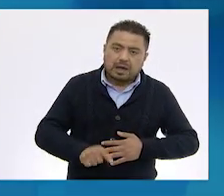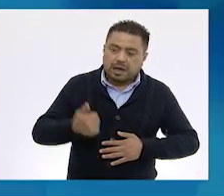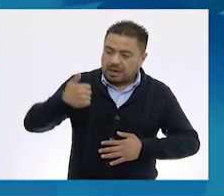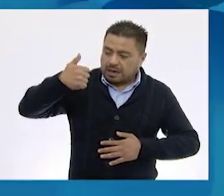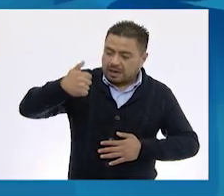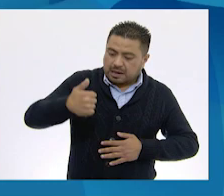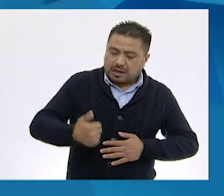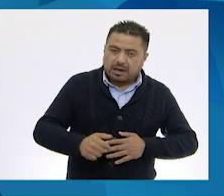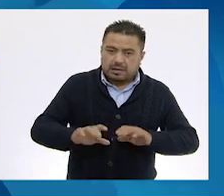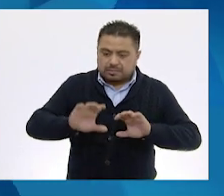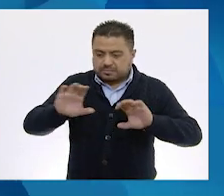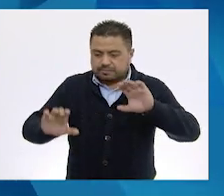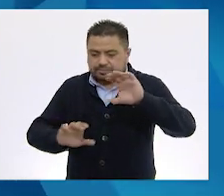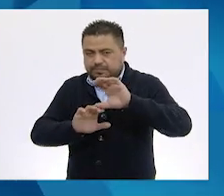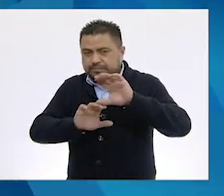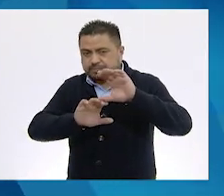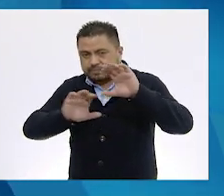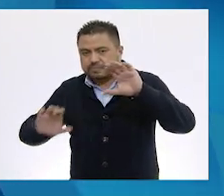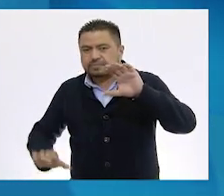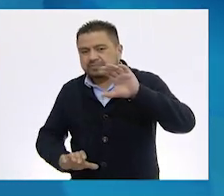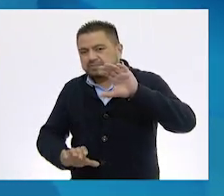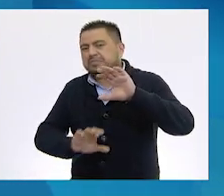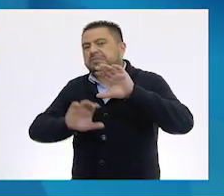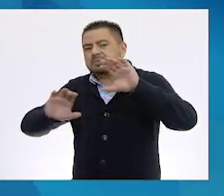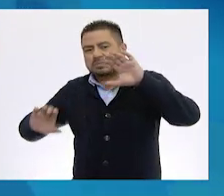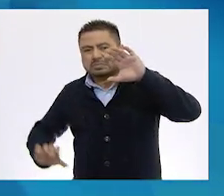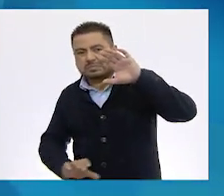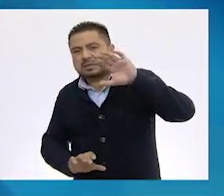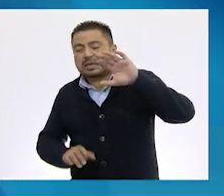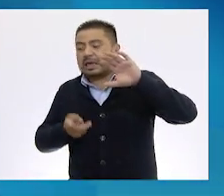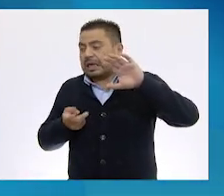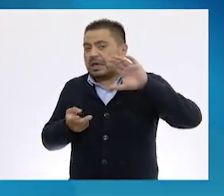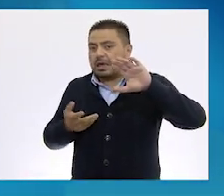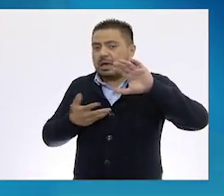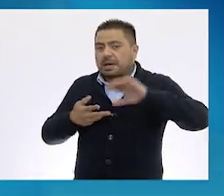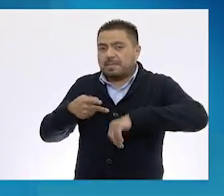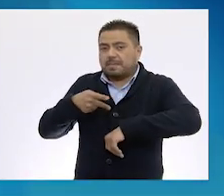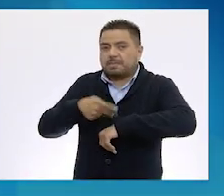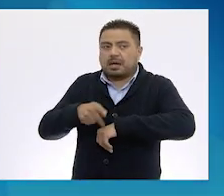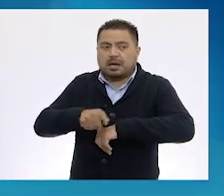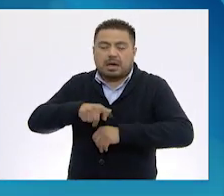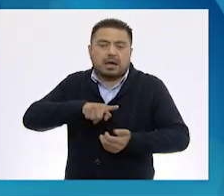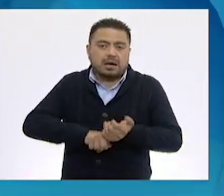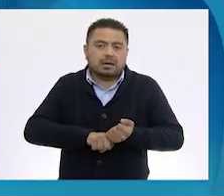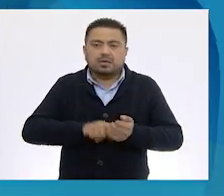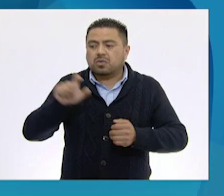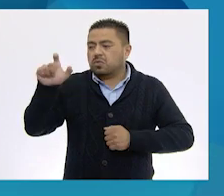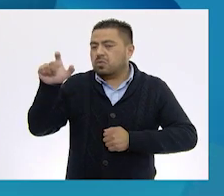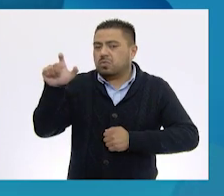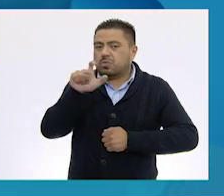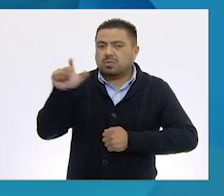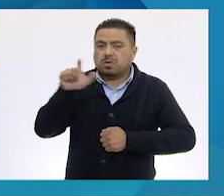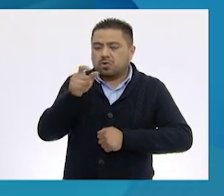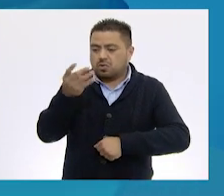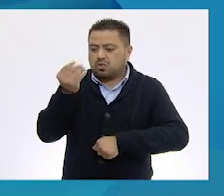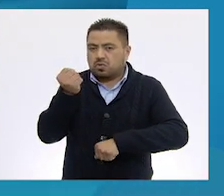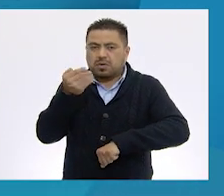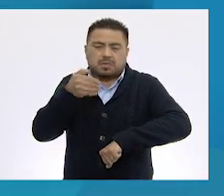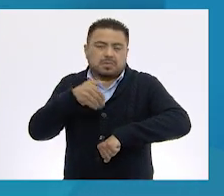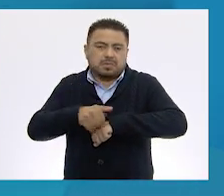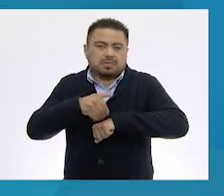de estos pisos y en cada uno de ellos se encontraba peligros. Al llegar al 9º